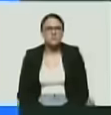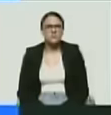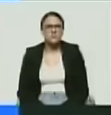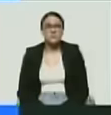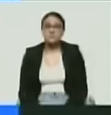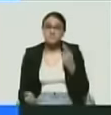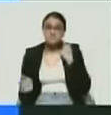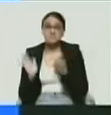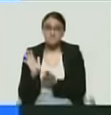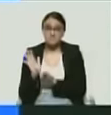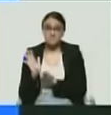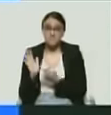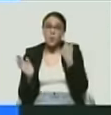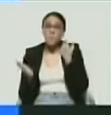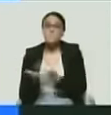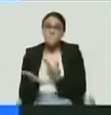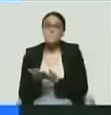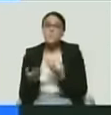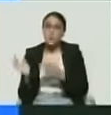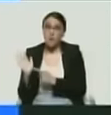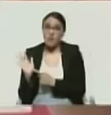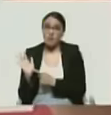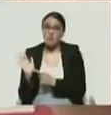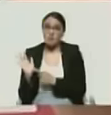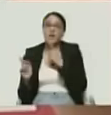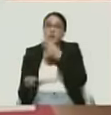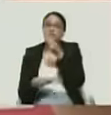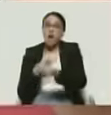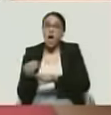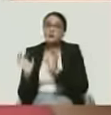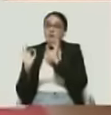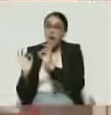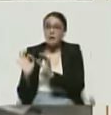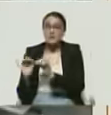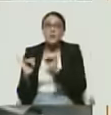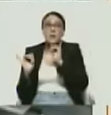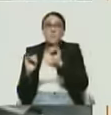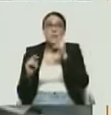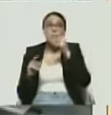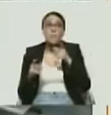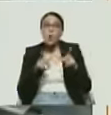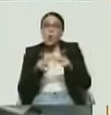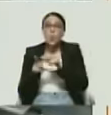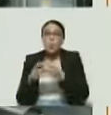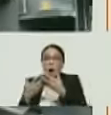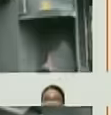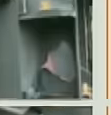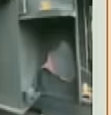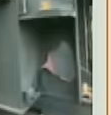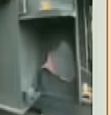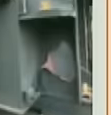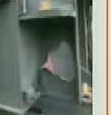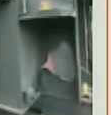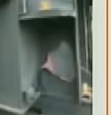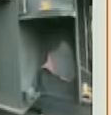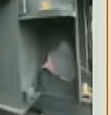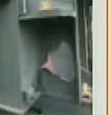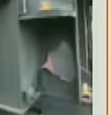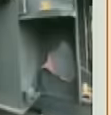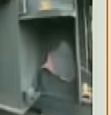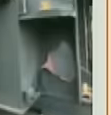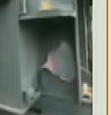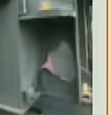Aquí está lo que hicieron con una central en el municipio de Leonardo Infante, en el estado Guárico, dejó a todo el municipio sin